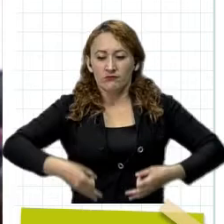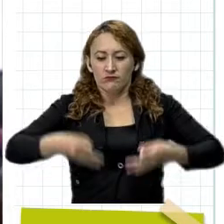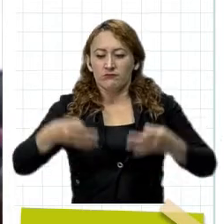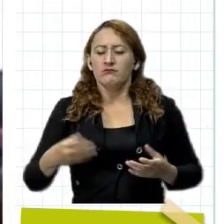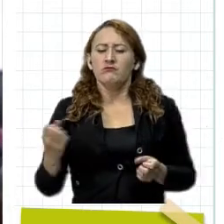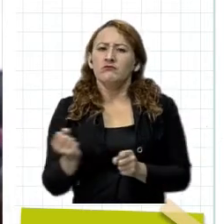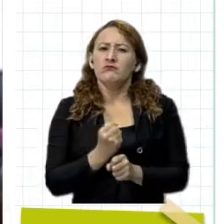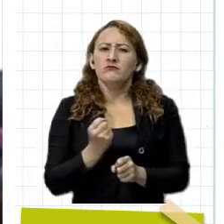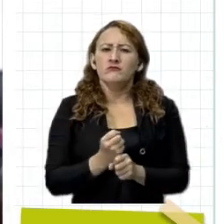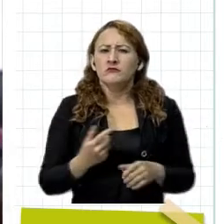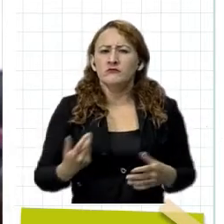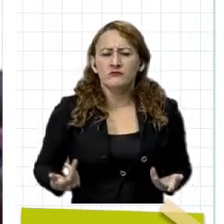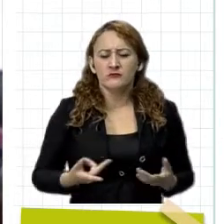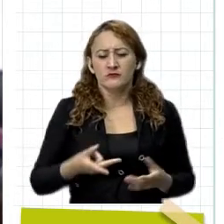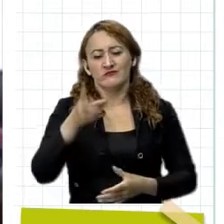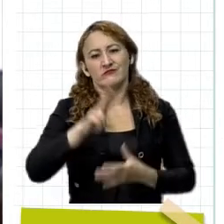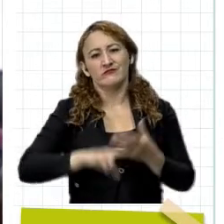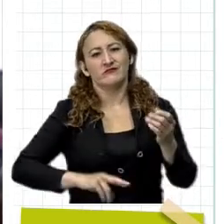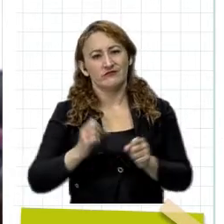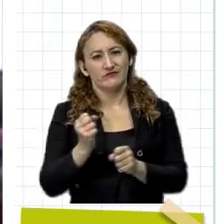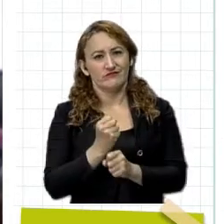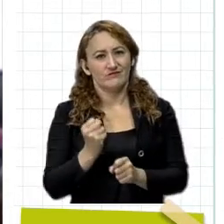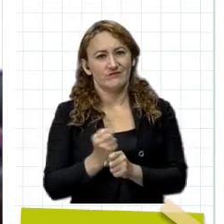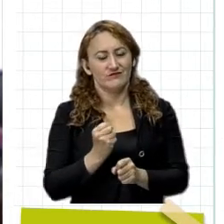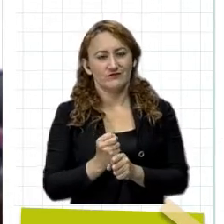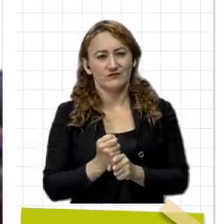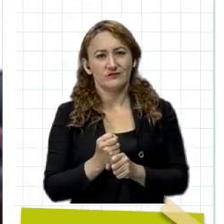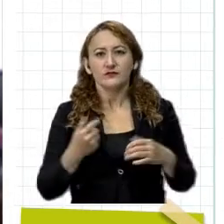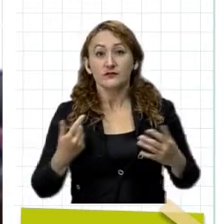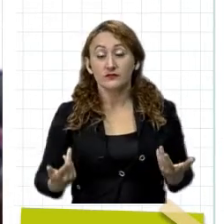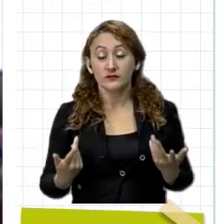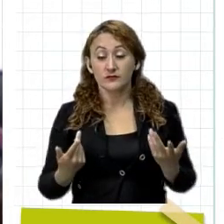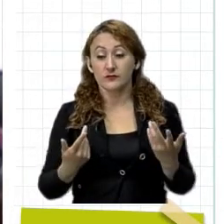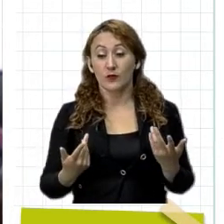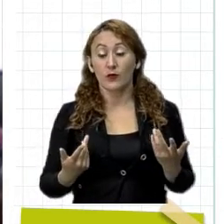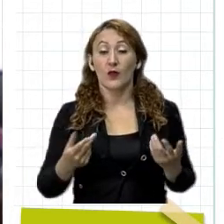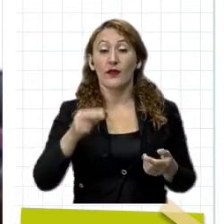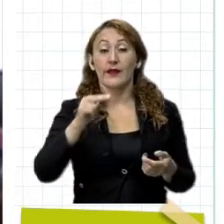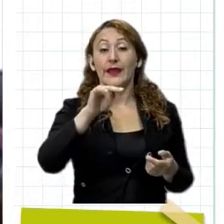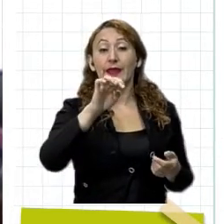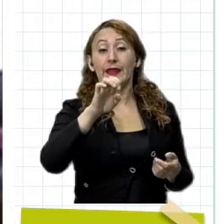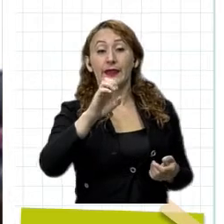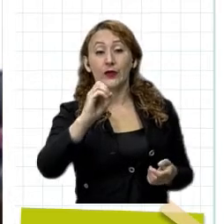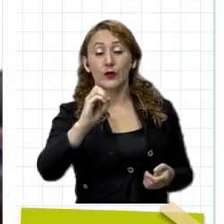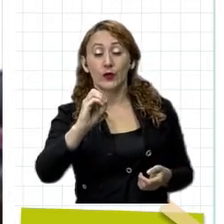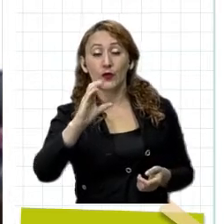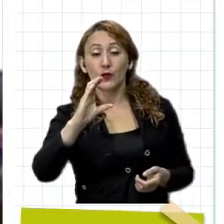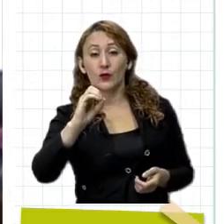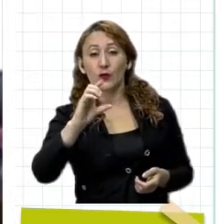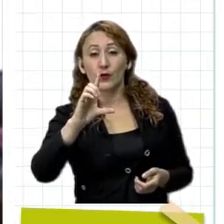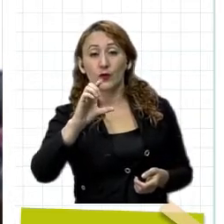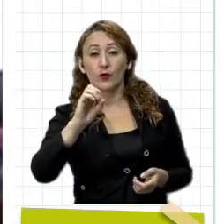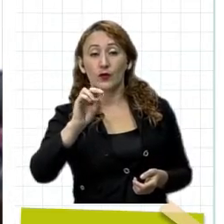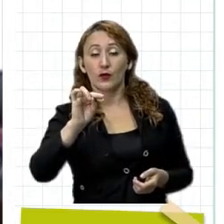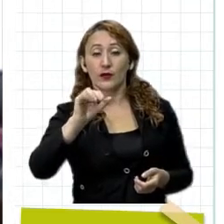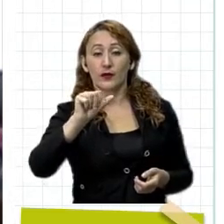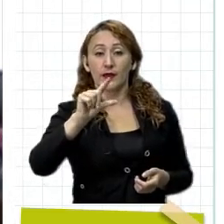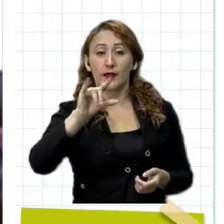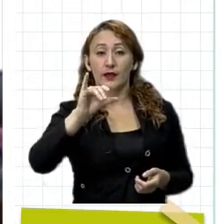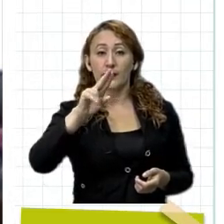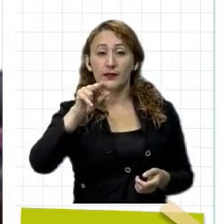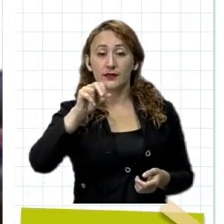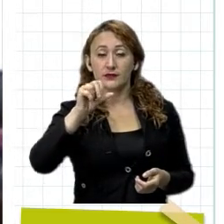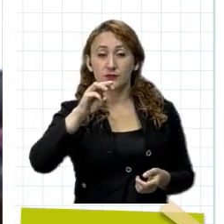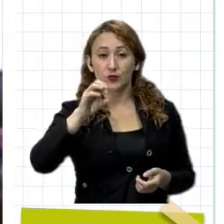torno a realizar una doble labor en la batalla contra el neocolonialismo, educación y politización al